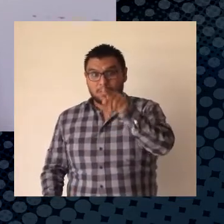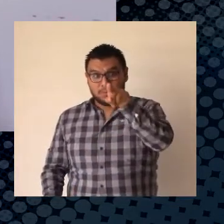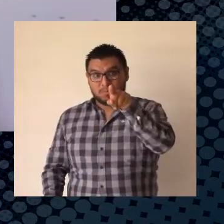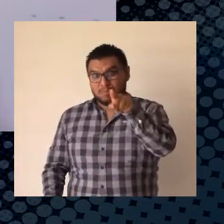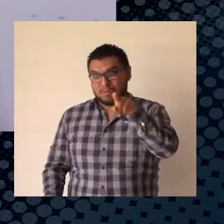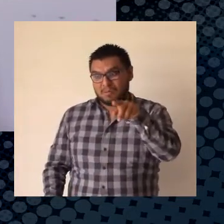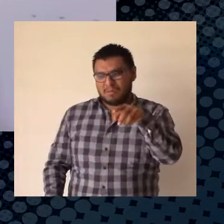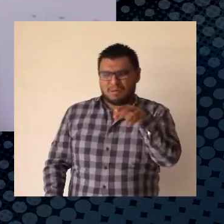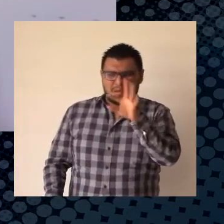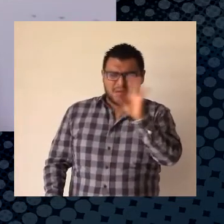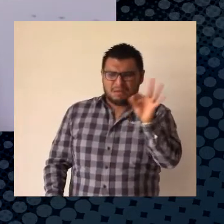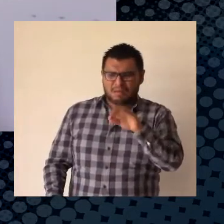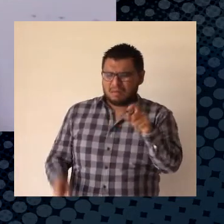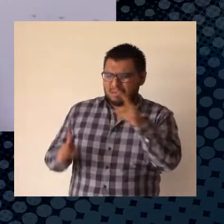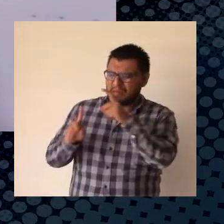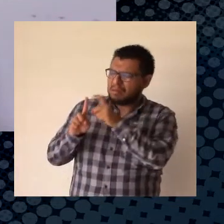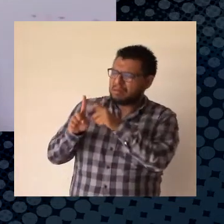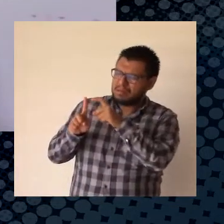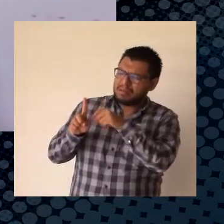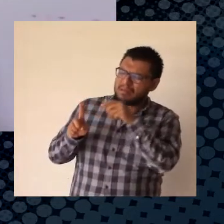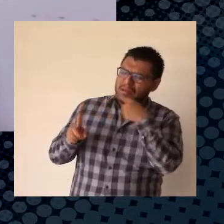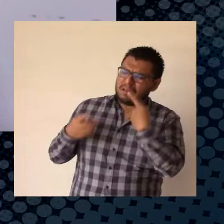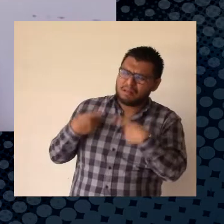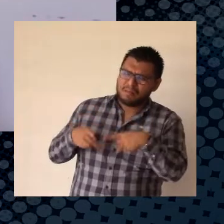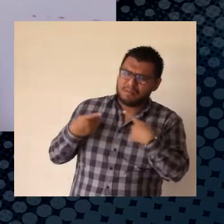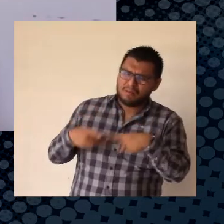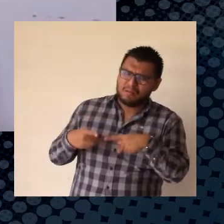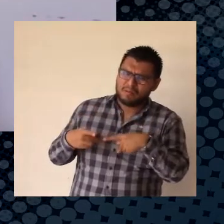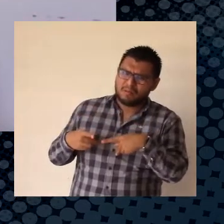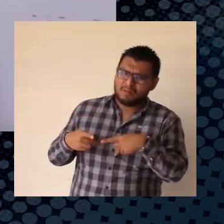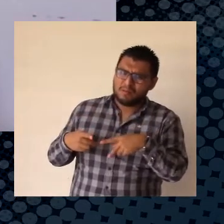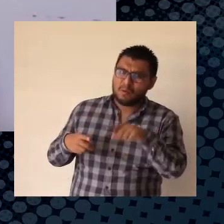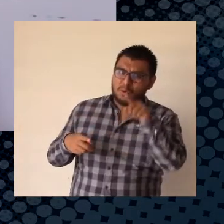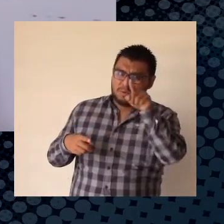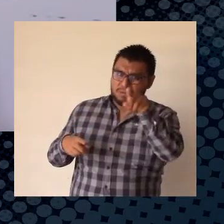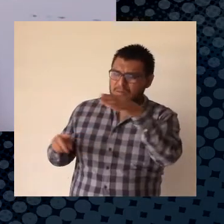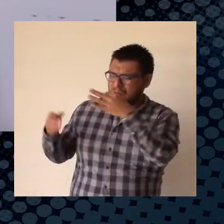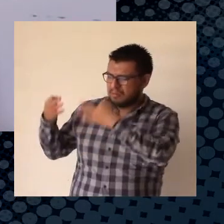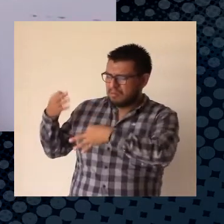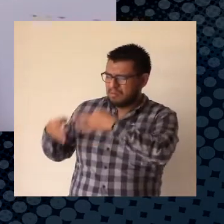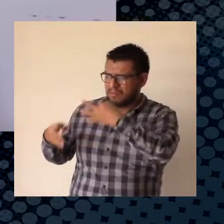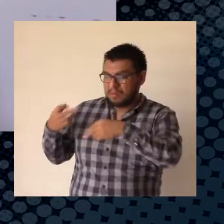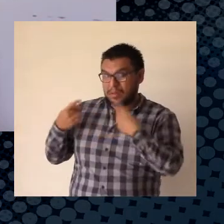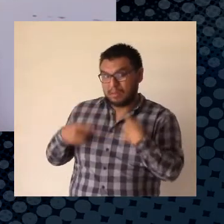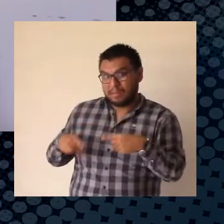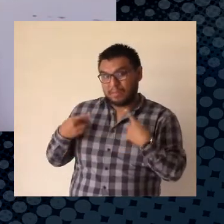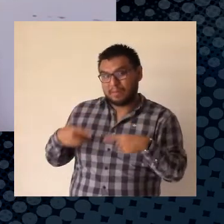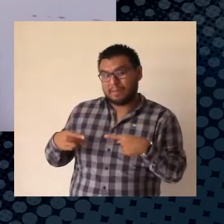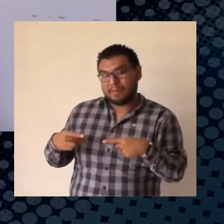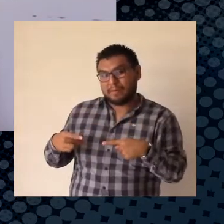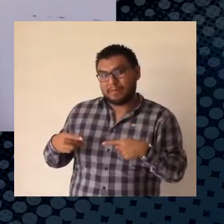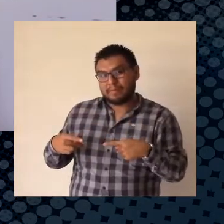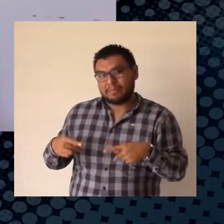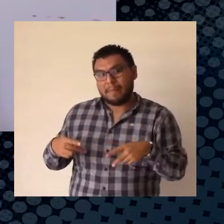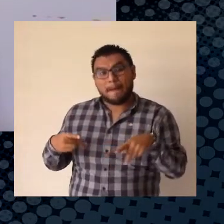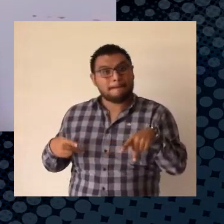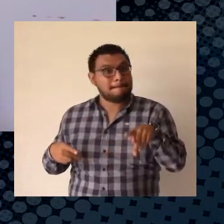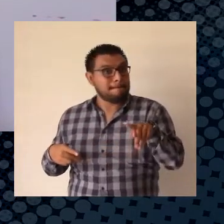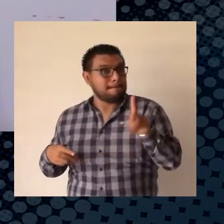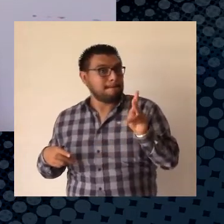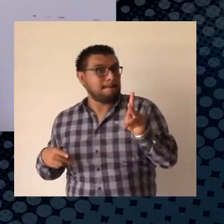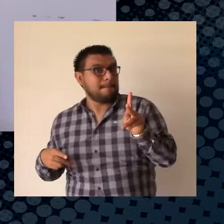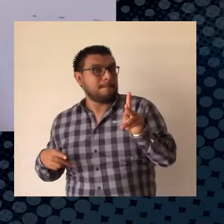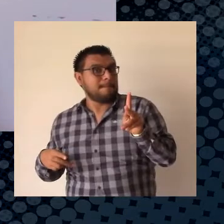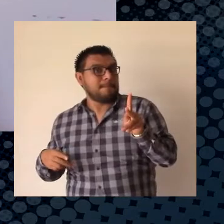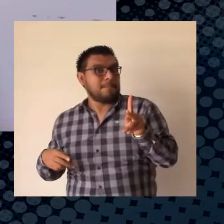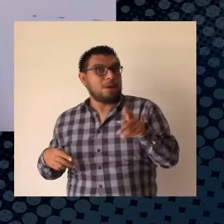puede criticar al individuo que lo está haciendo. Usted puede juzgar al individuo que lo está haciendo. Pero tenemos que ir